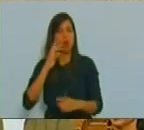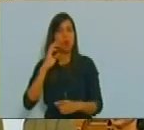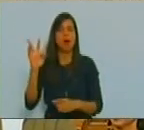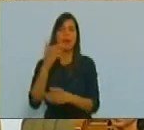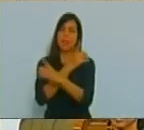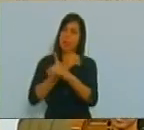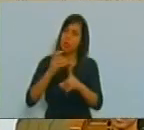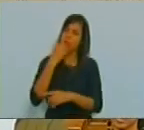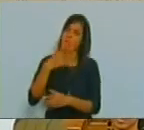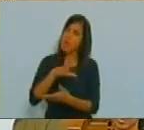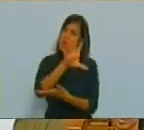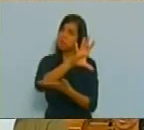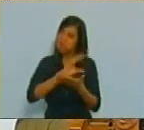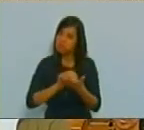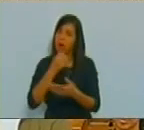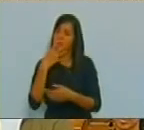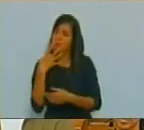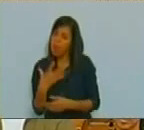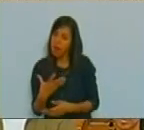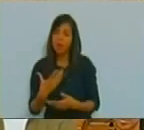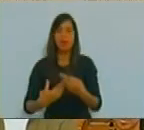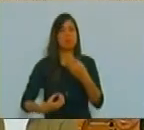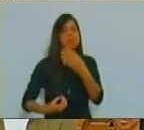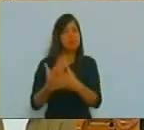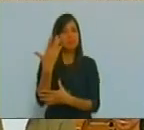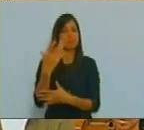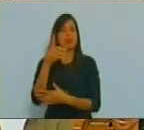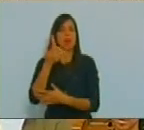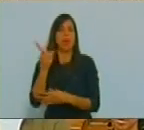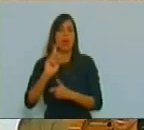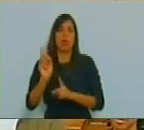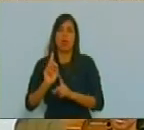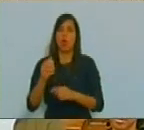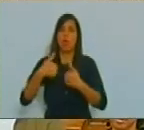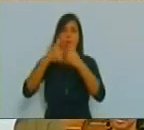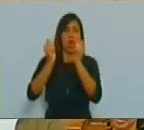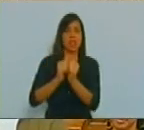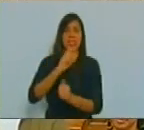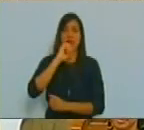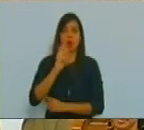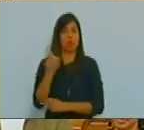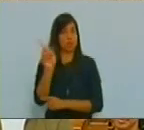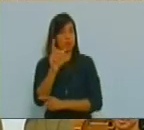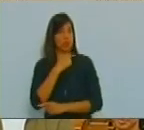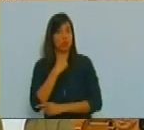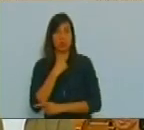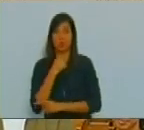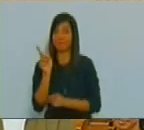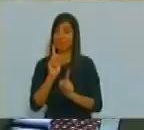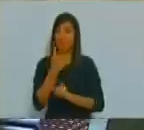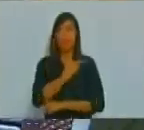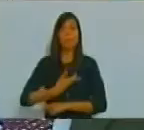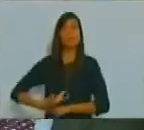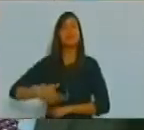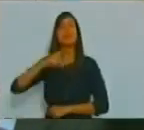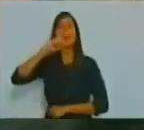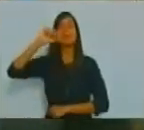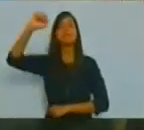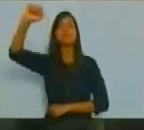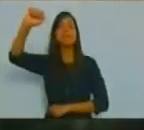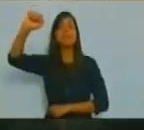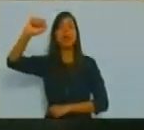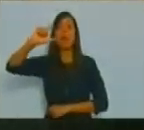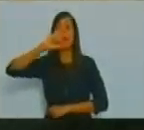buena una democracia efervescente y no hemos declinado es el presidente nicolás maduro el más